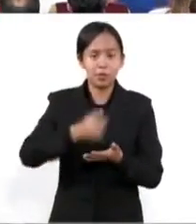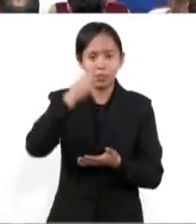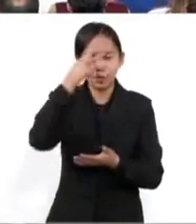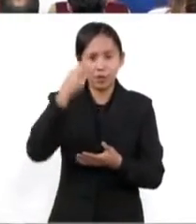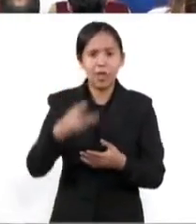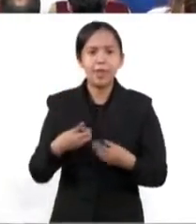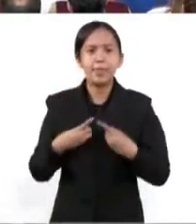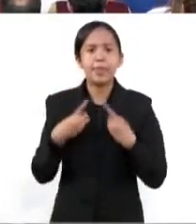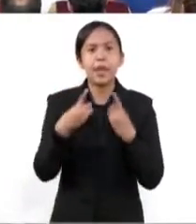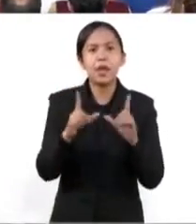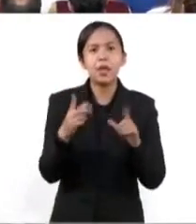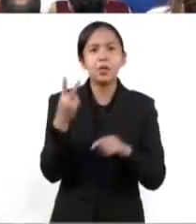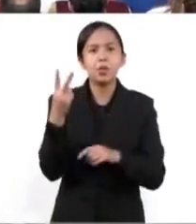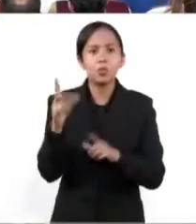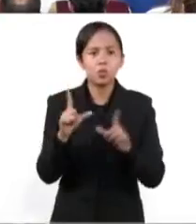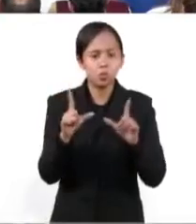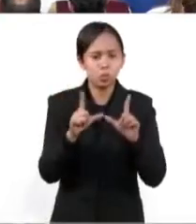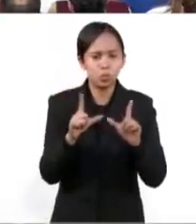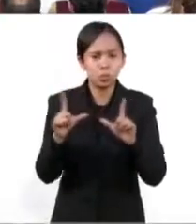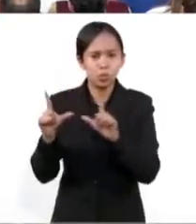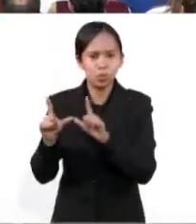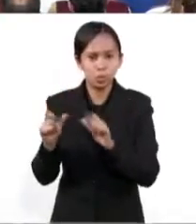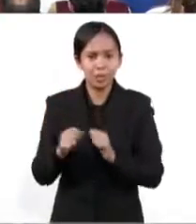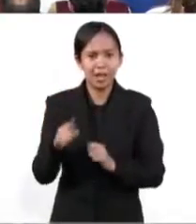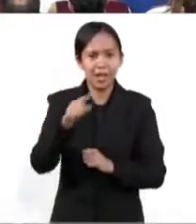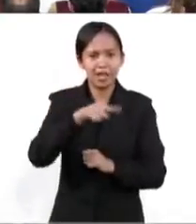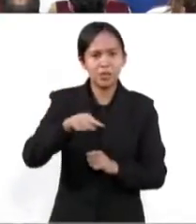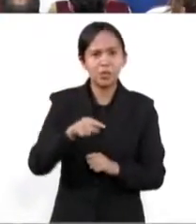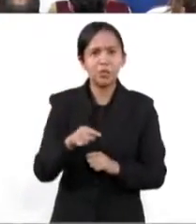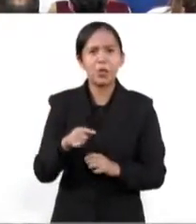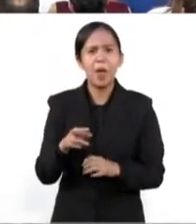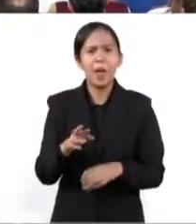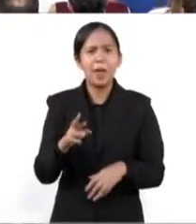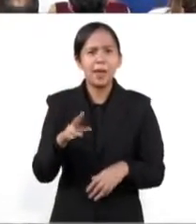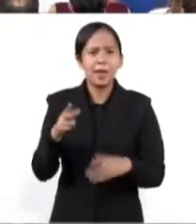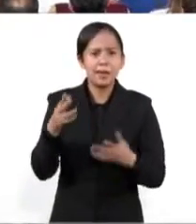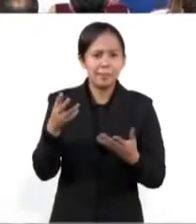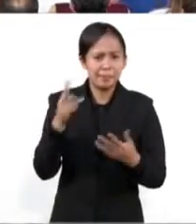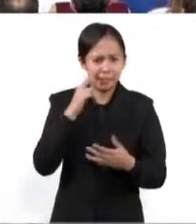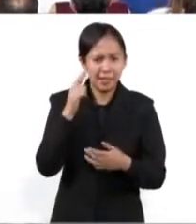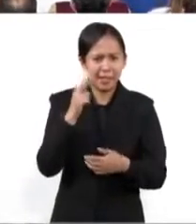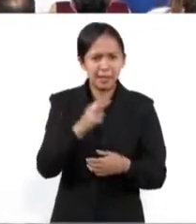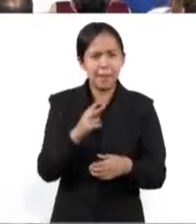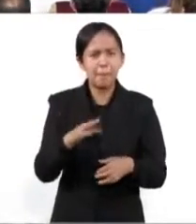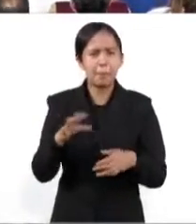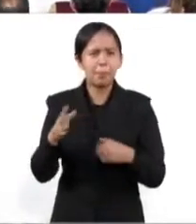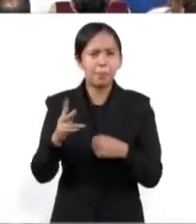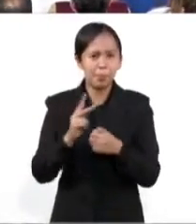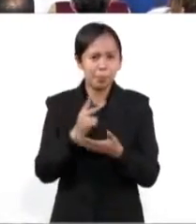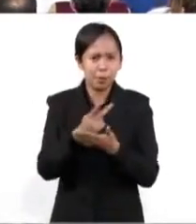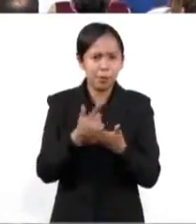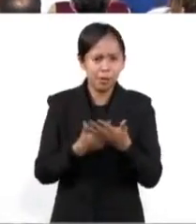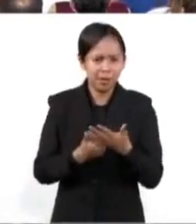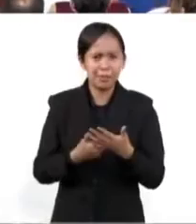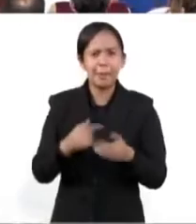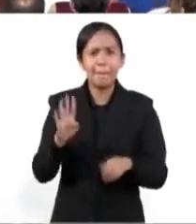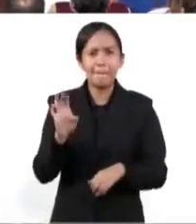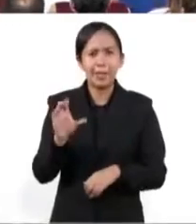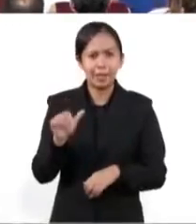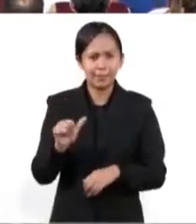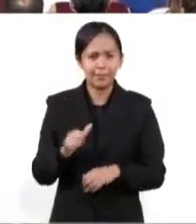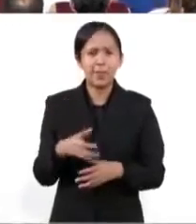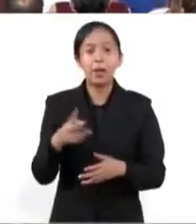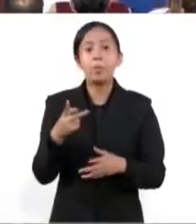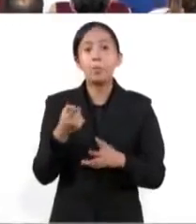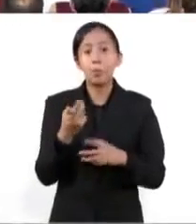a dos de los alumnos que representan a toda la comunidad beneficiaria con el programa Mi Beca para Empezar. Por lo que, con